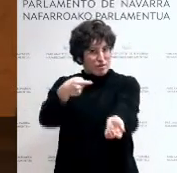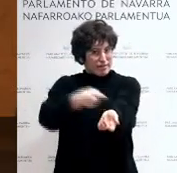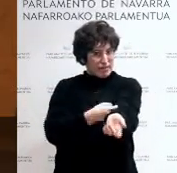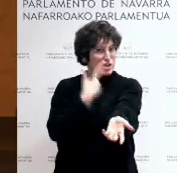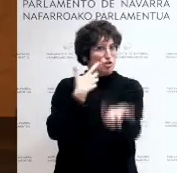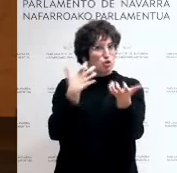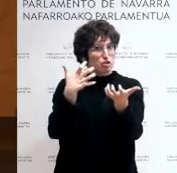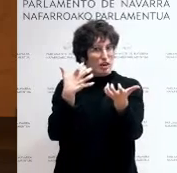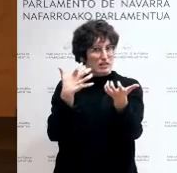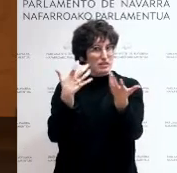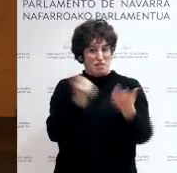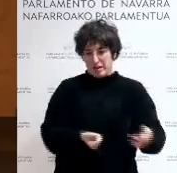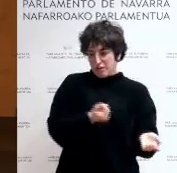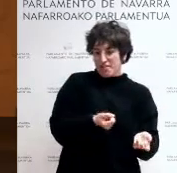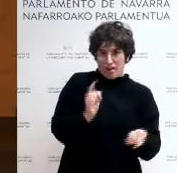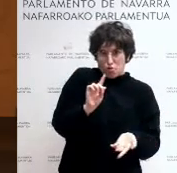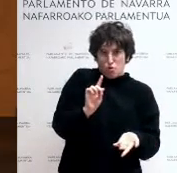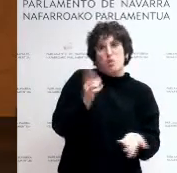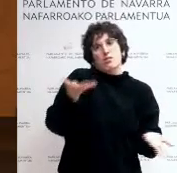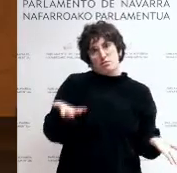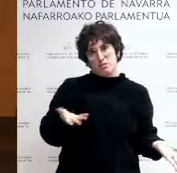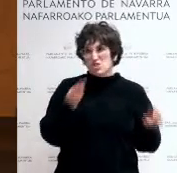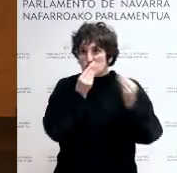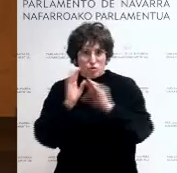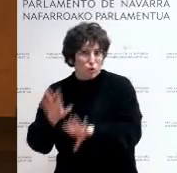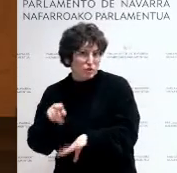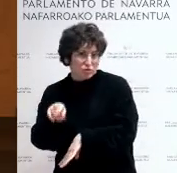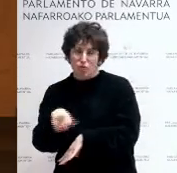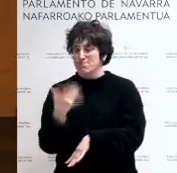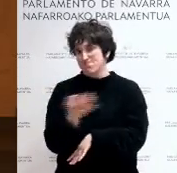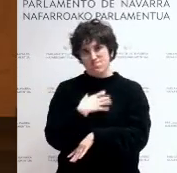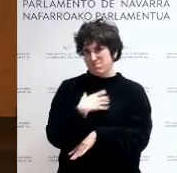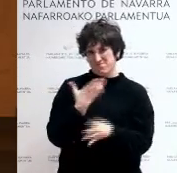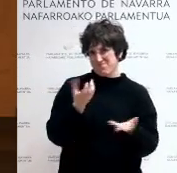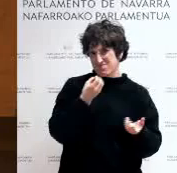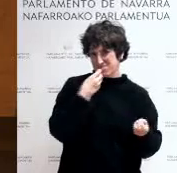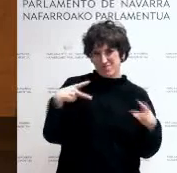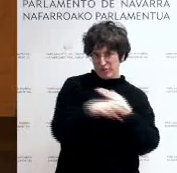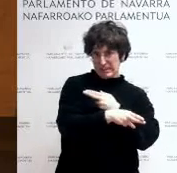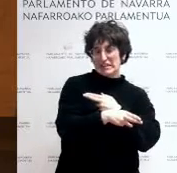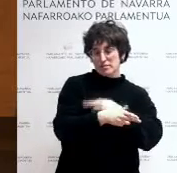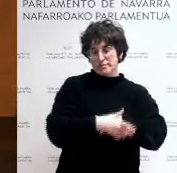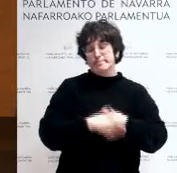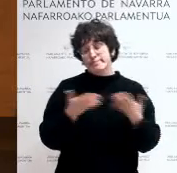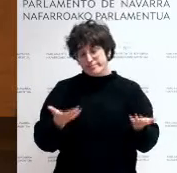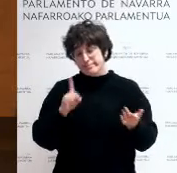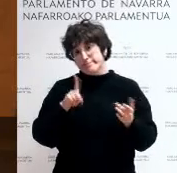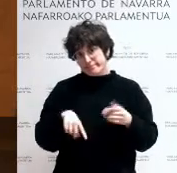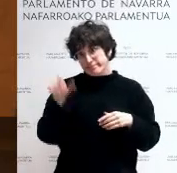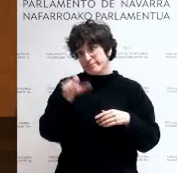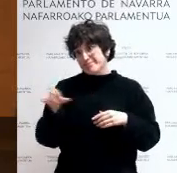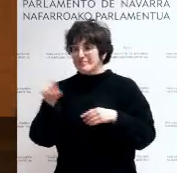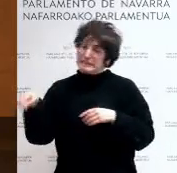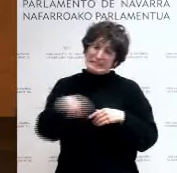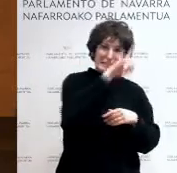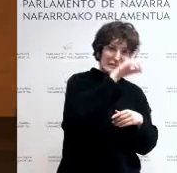ecografía no, y por ello es una sustitución que conviene evitar. Para intentar que no se trasladen pacientes a Pamplona para hacer una